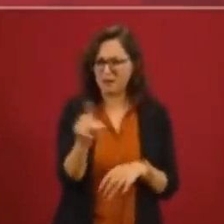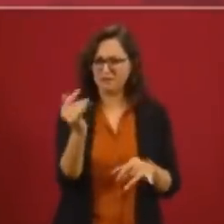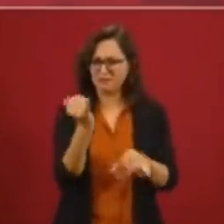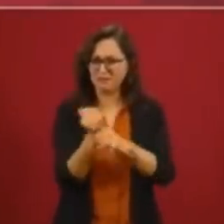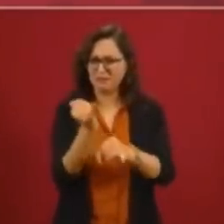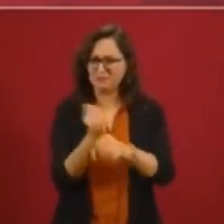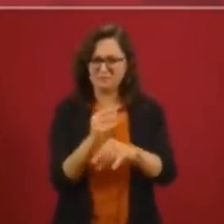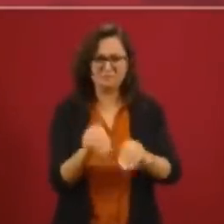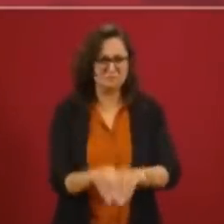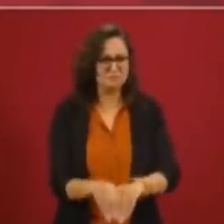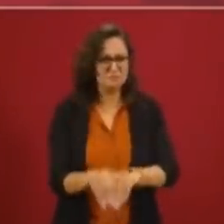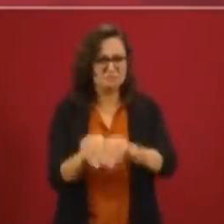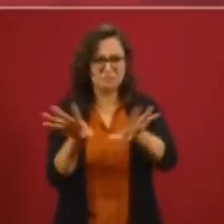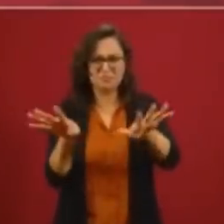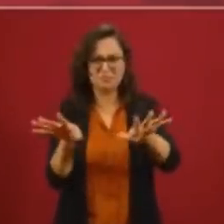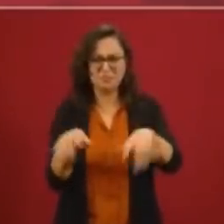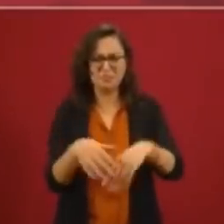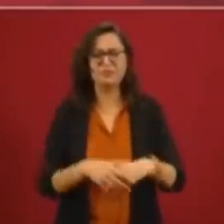que